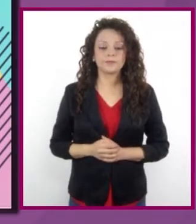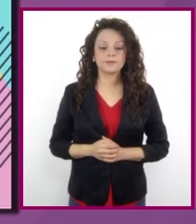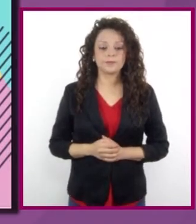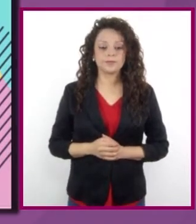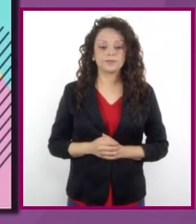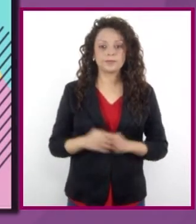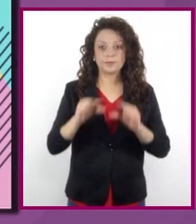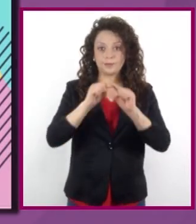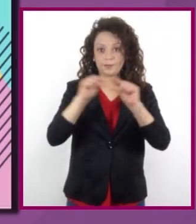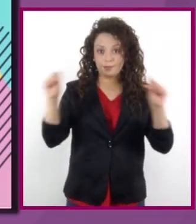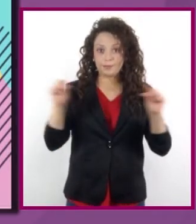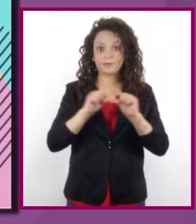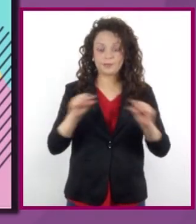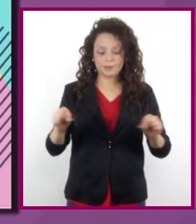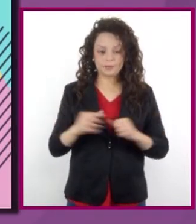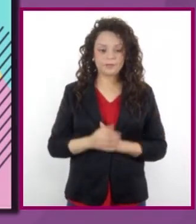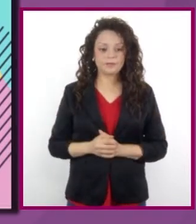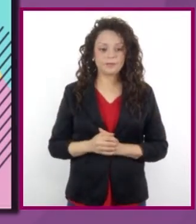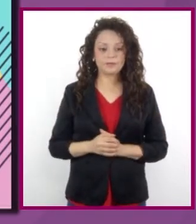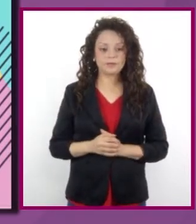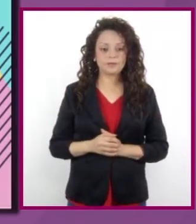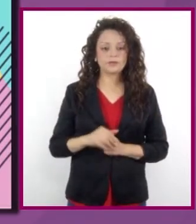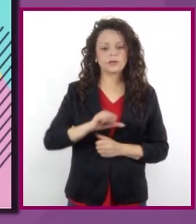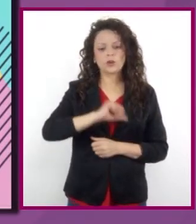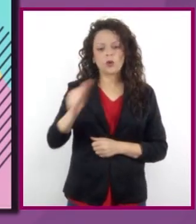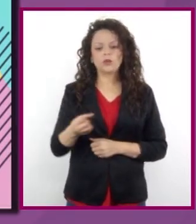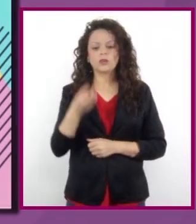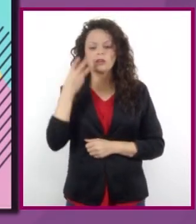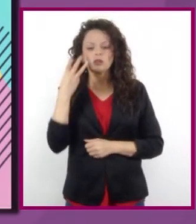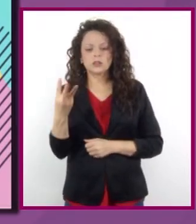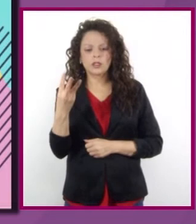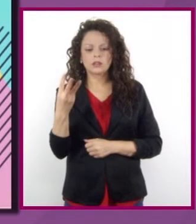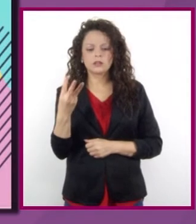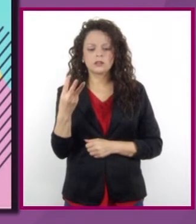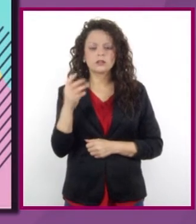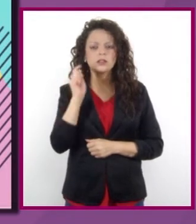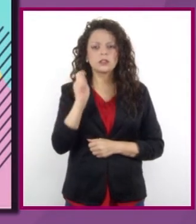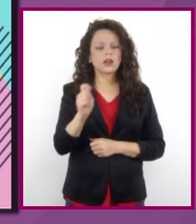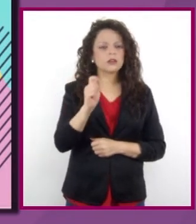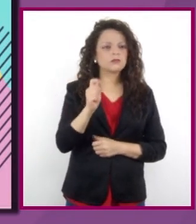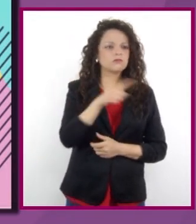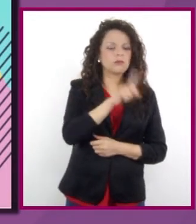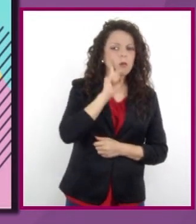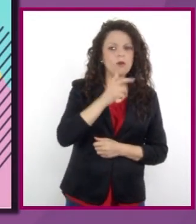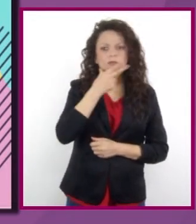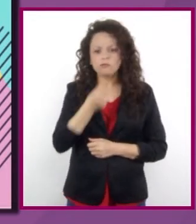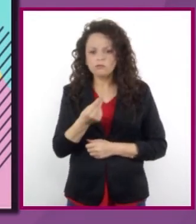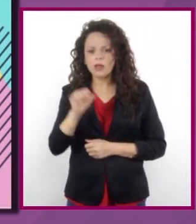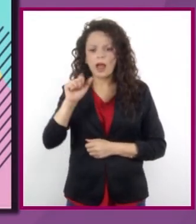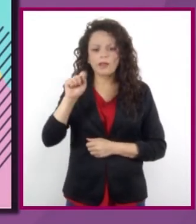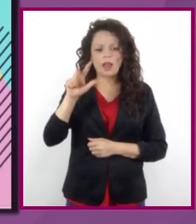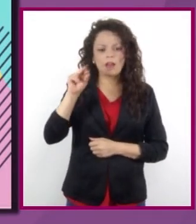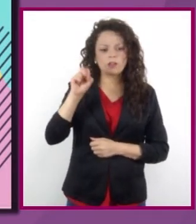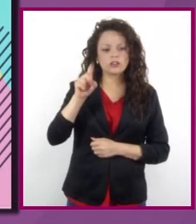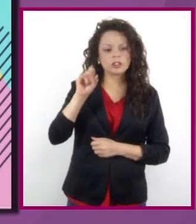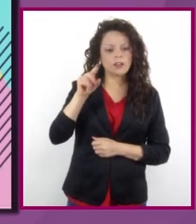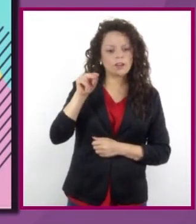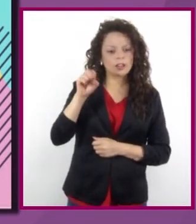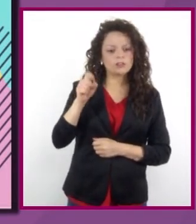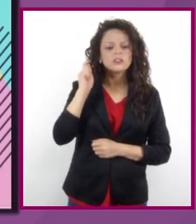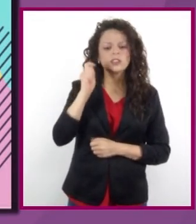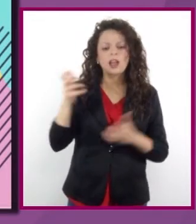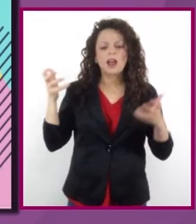En cuanto a los otros tres géneros de atavios divinos, no hicieron más que colocarlos enfrente de él.